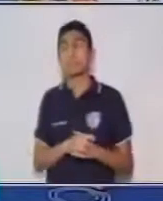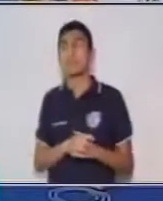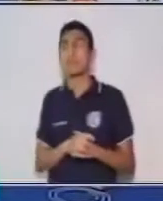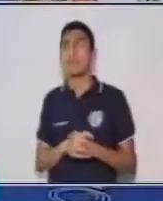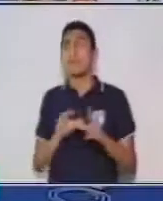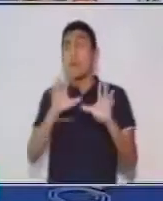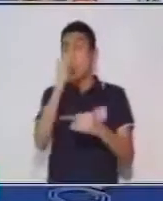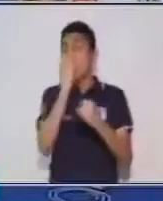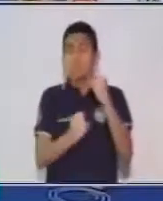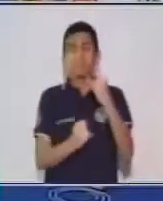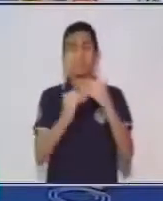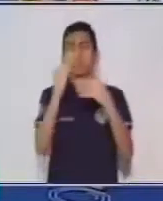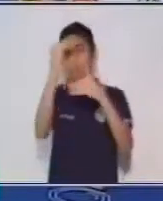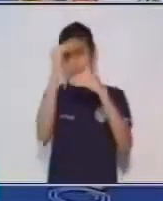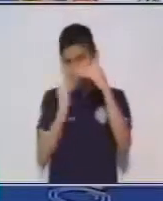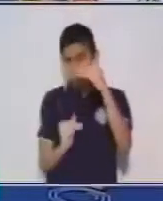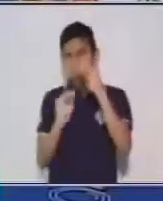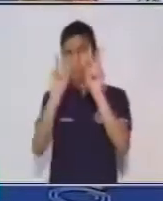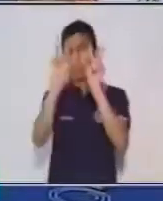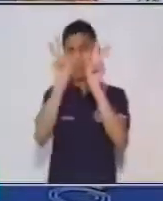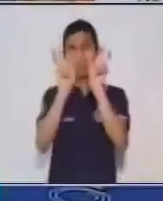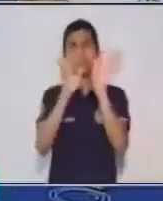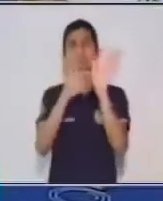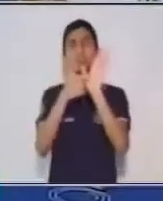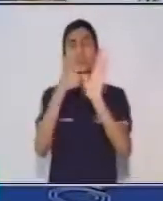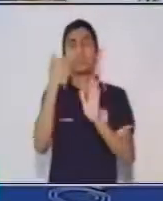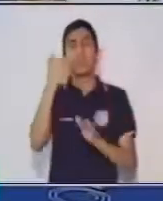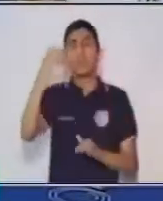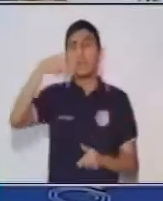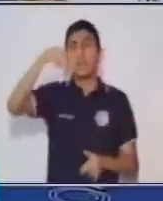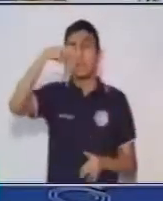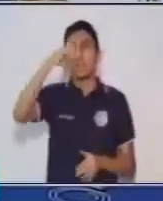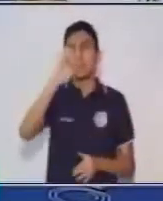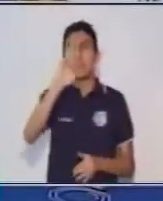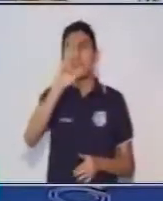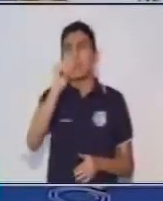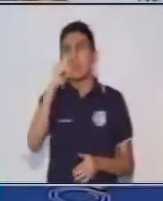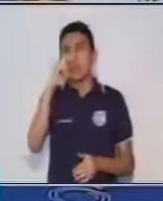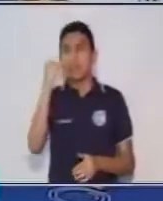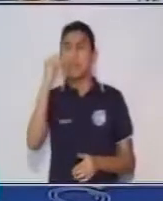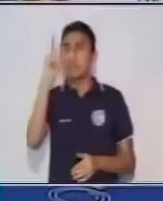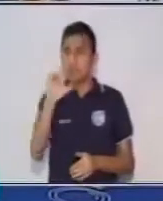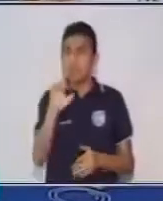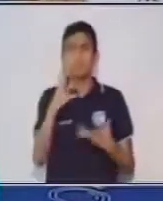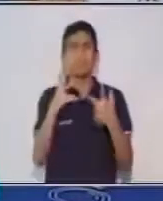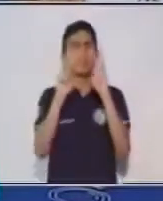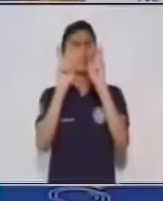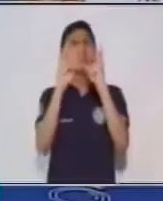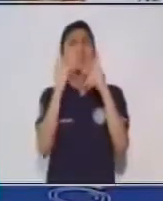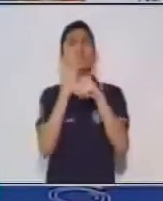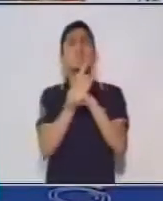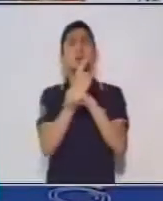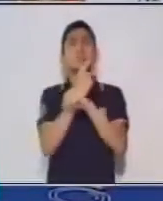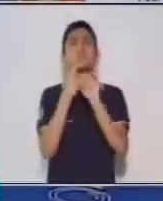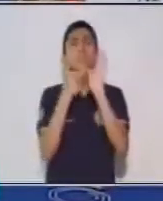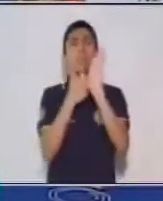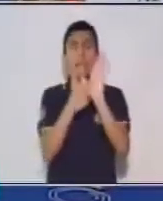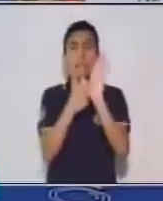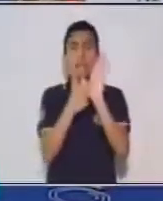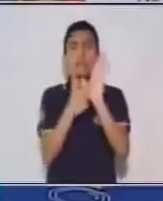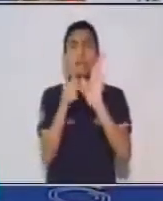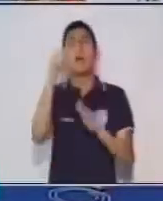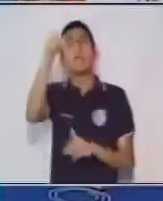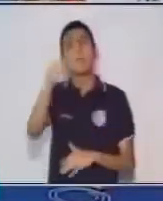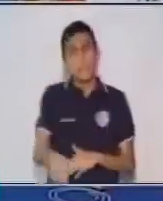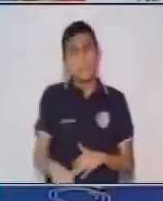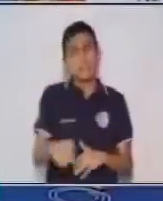Y por último tenemos el imperativo. Como te indiqué, ese únicamente lo utilizamos en presente, ya que queremos que